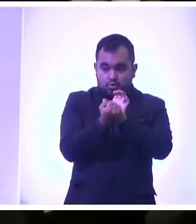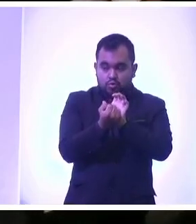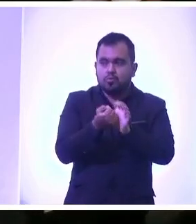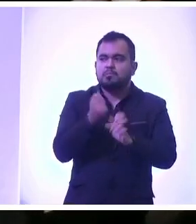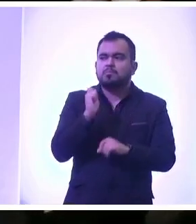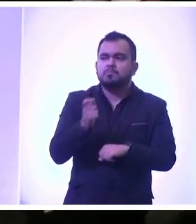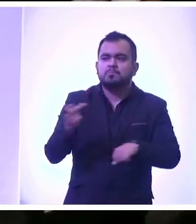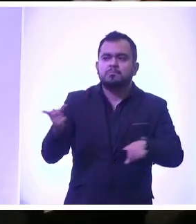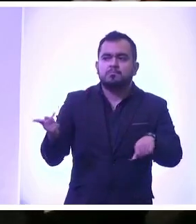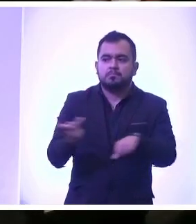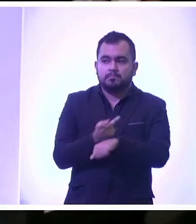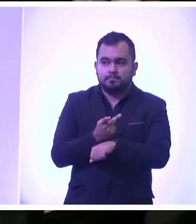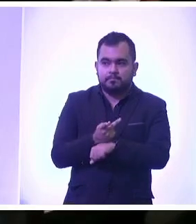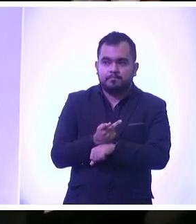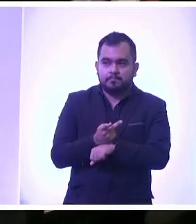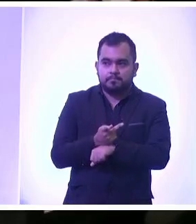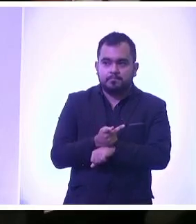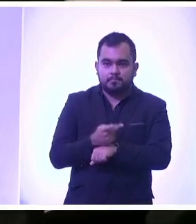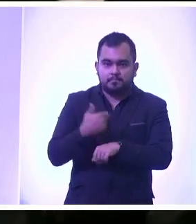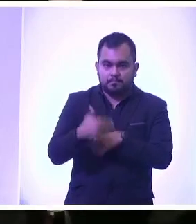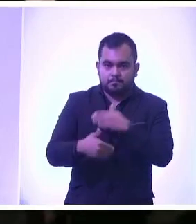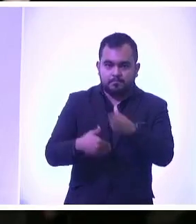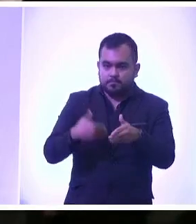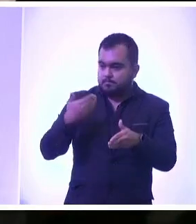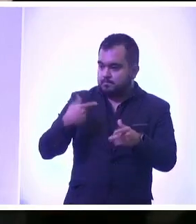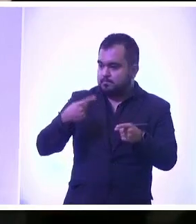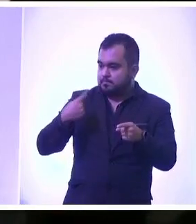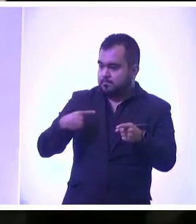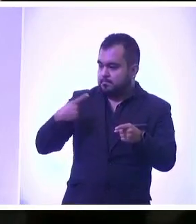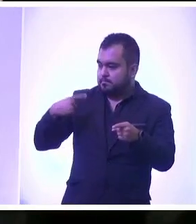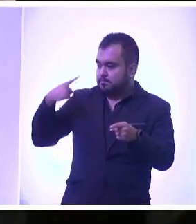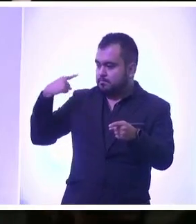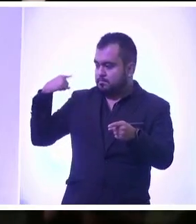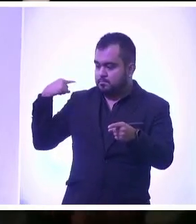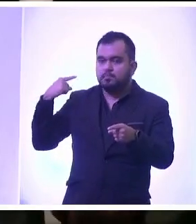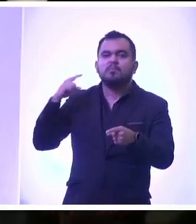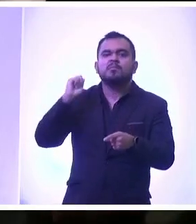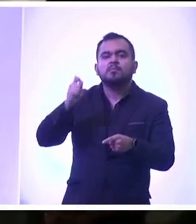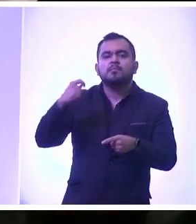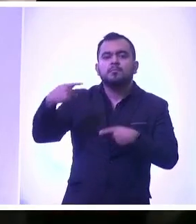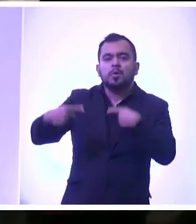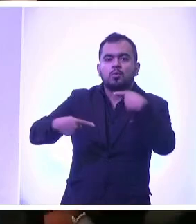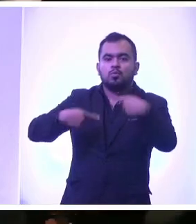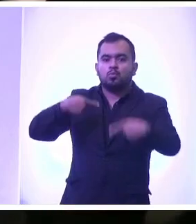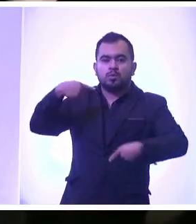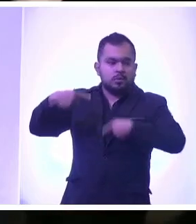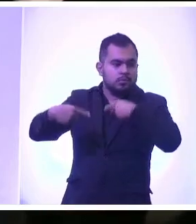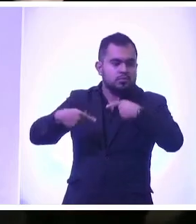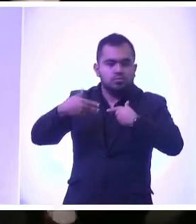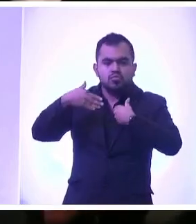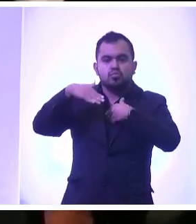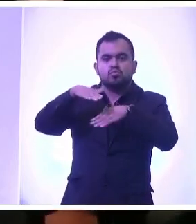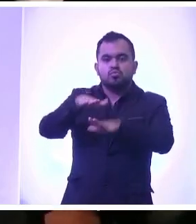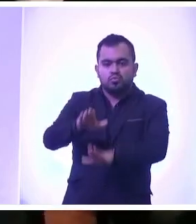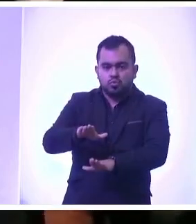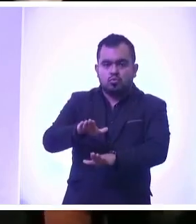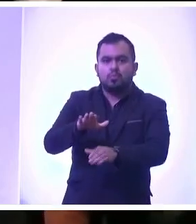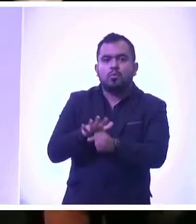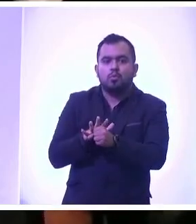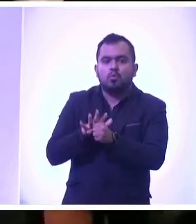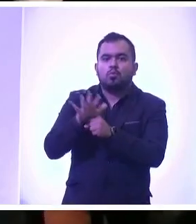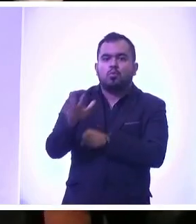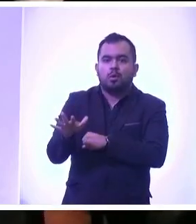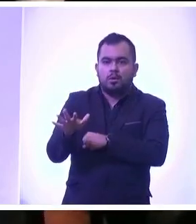lo que pasa es que hemos tenido en estos últimos días algunas este preguntas o más bien este e